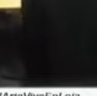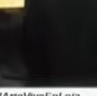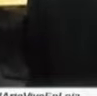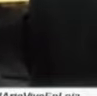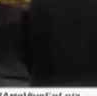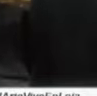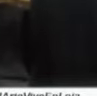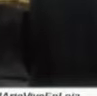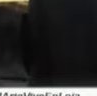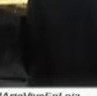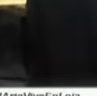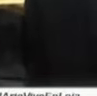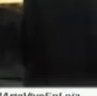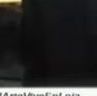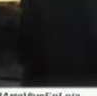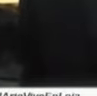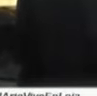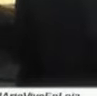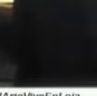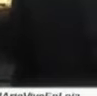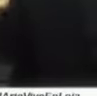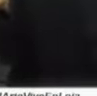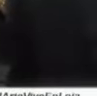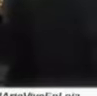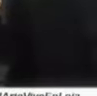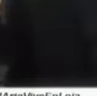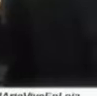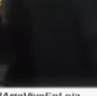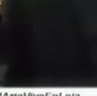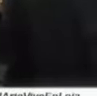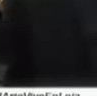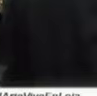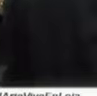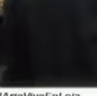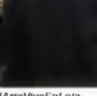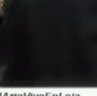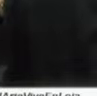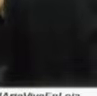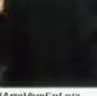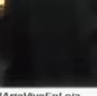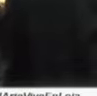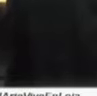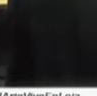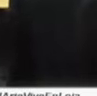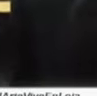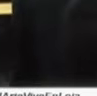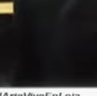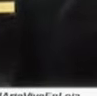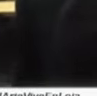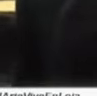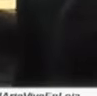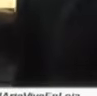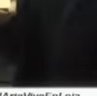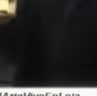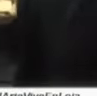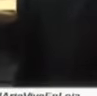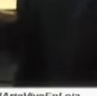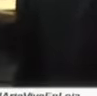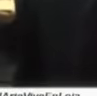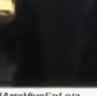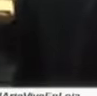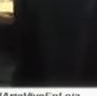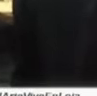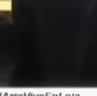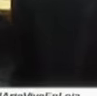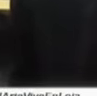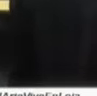esto, que es el violín con el que inicia sus estudios musicales un pequeño, porque esto es el inicio de una nueva aventura para